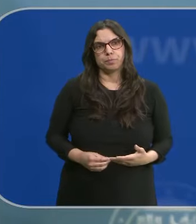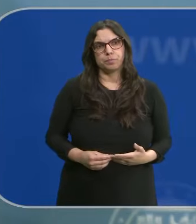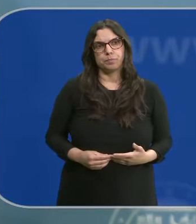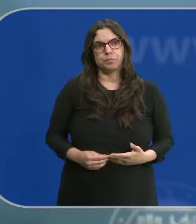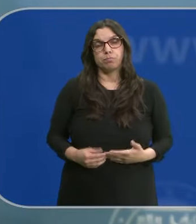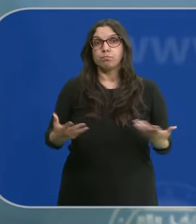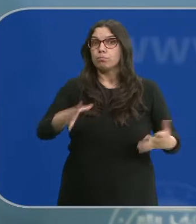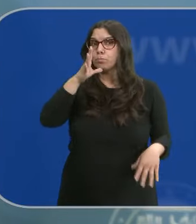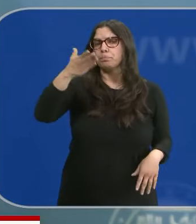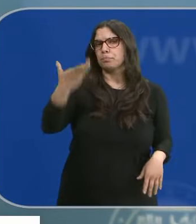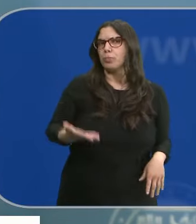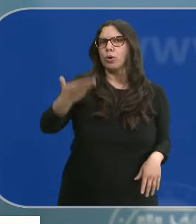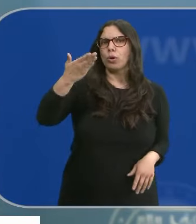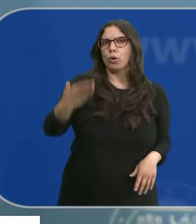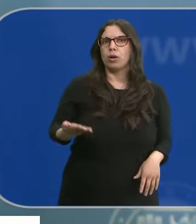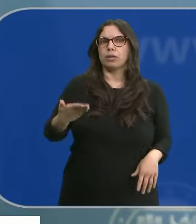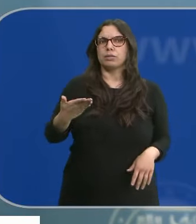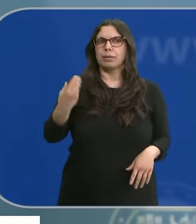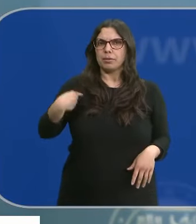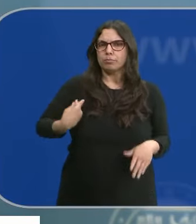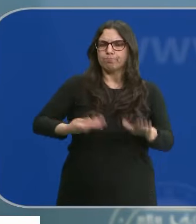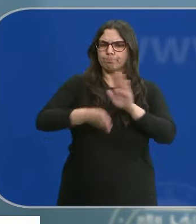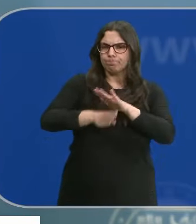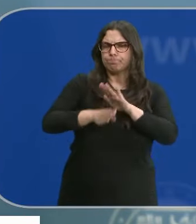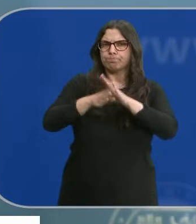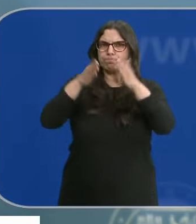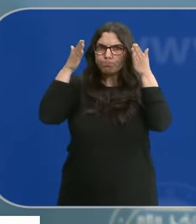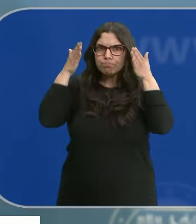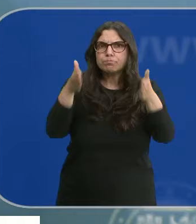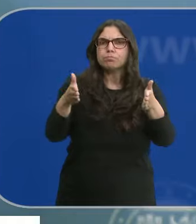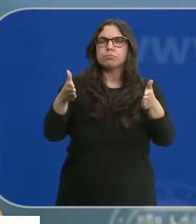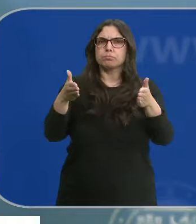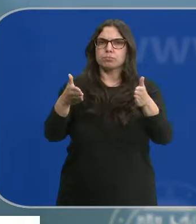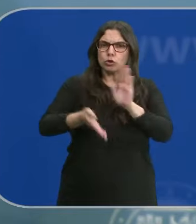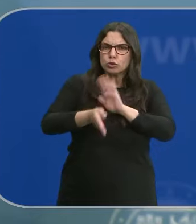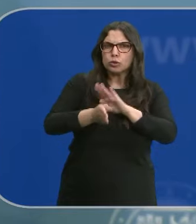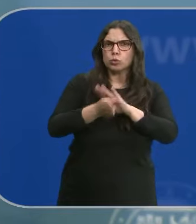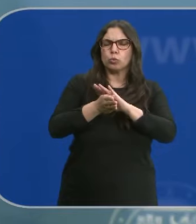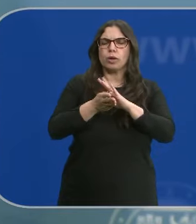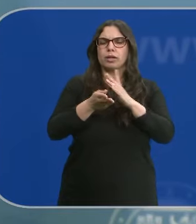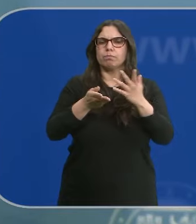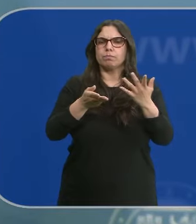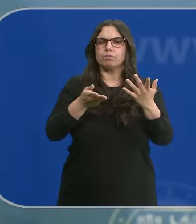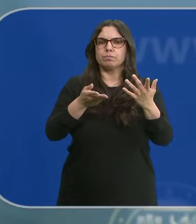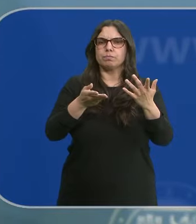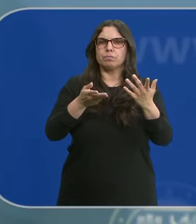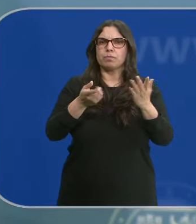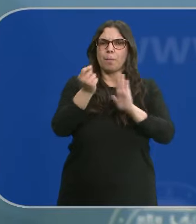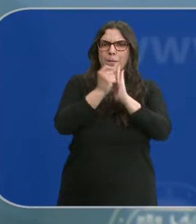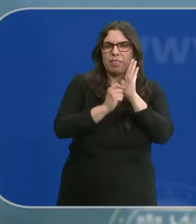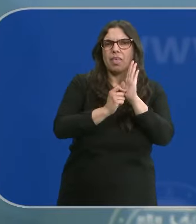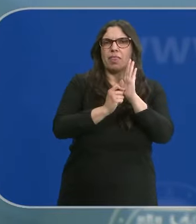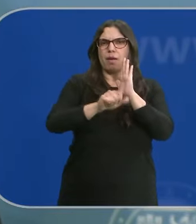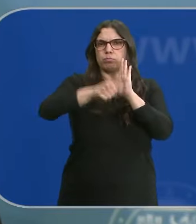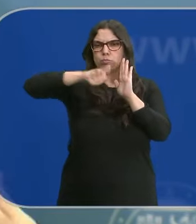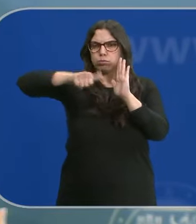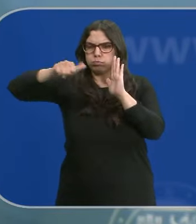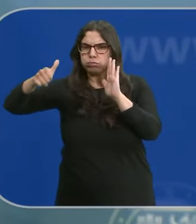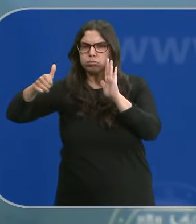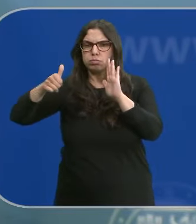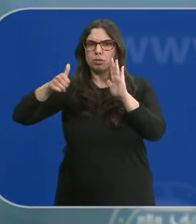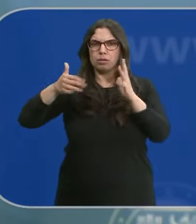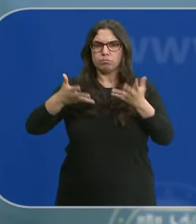De ahí la importancia de seguir incidiendo, de ahí la importancia de seguir poniendo medidas encima de la mesa